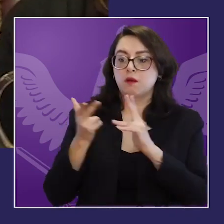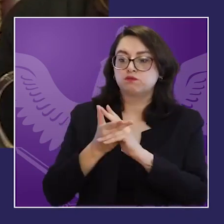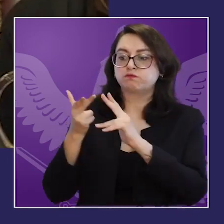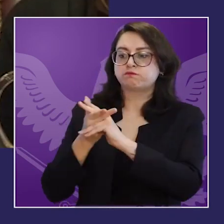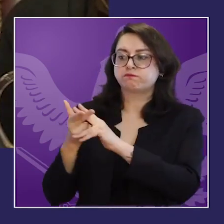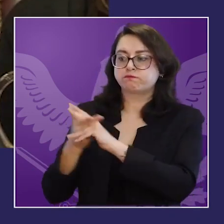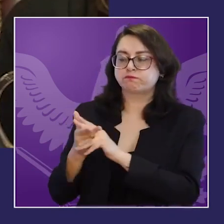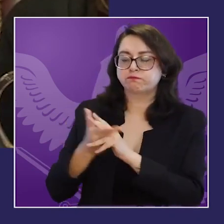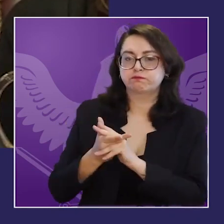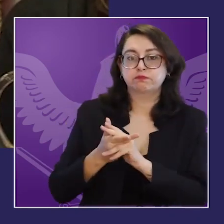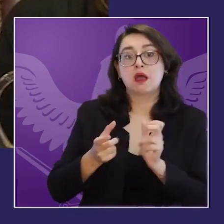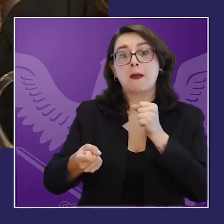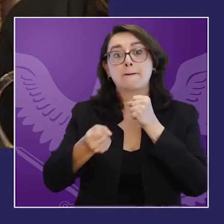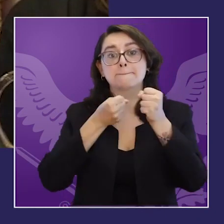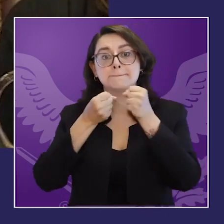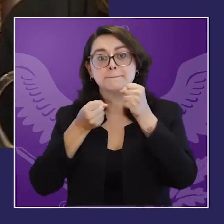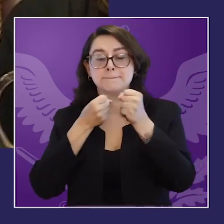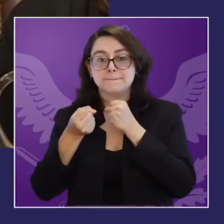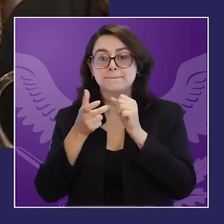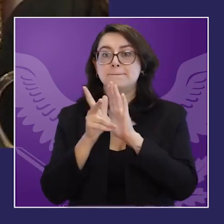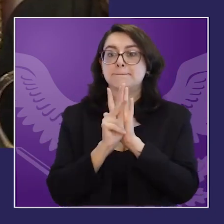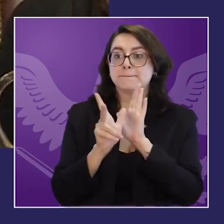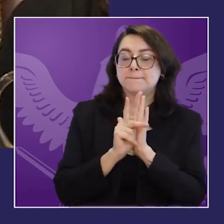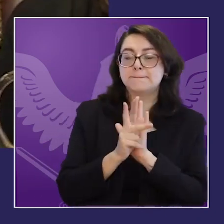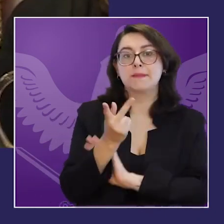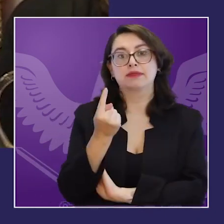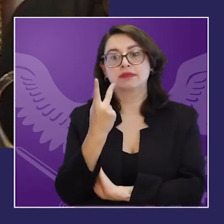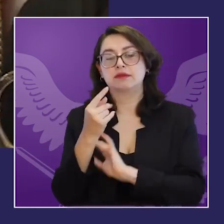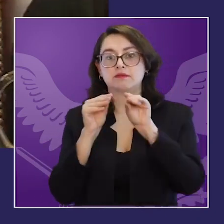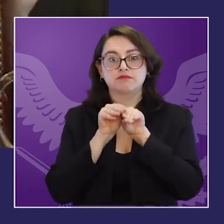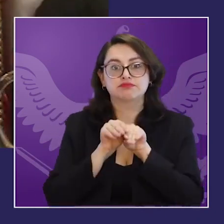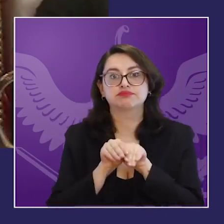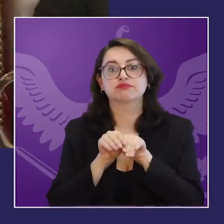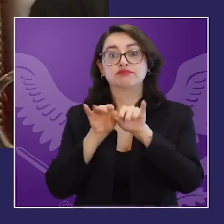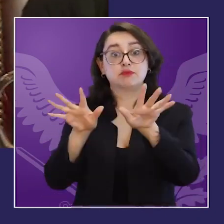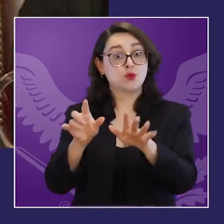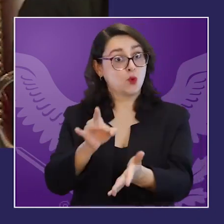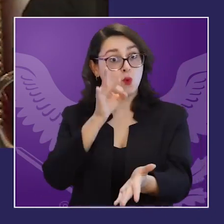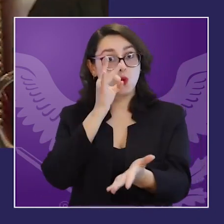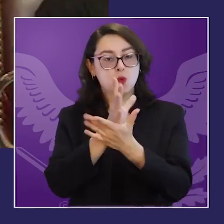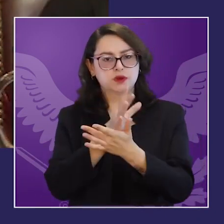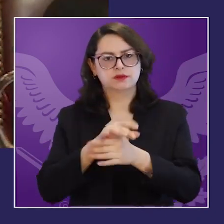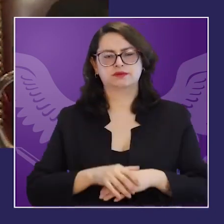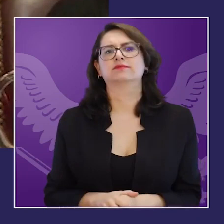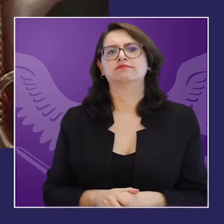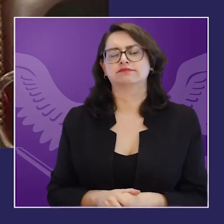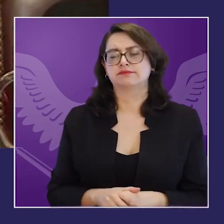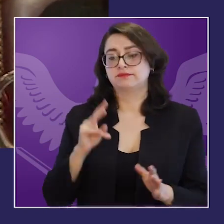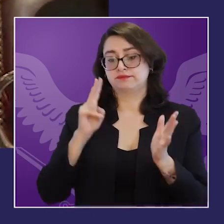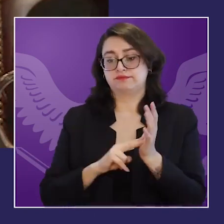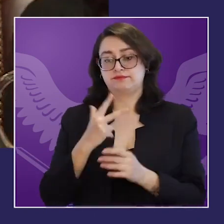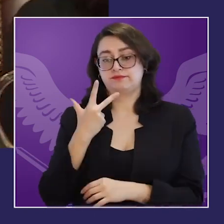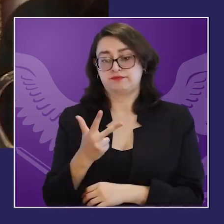que contamos desde la sociedad civil. Así es como en noviembre del 2008 presentamos un informe que nombraba a